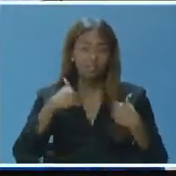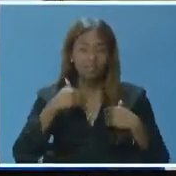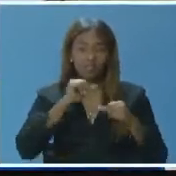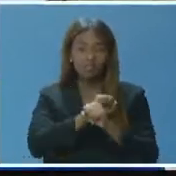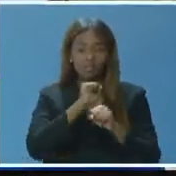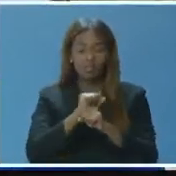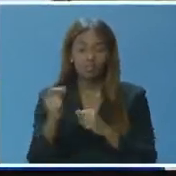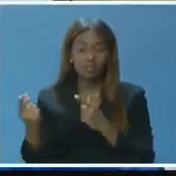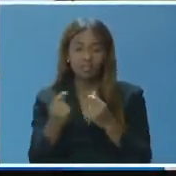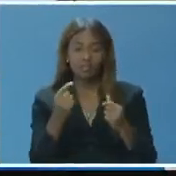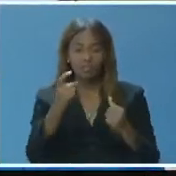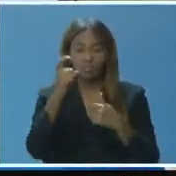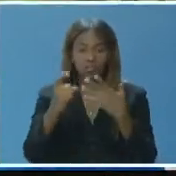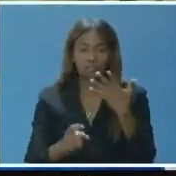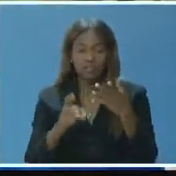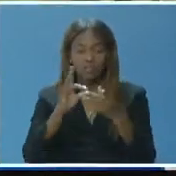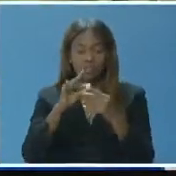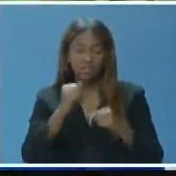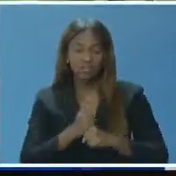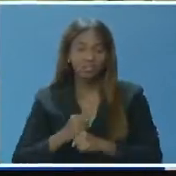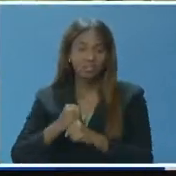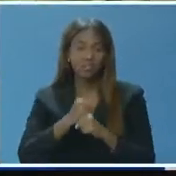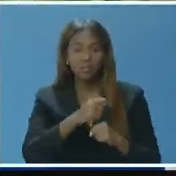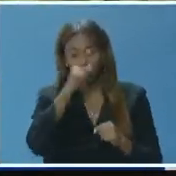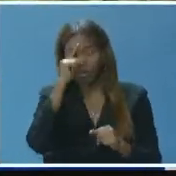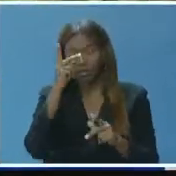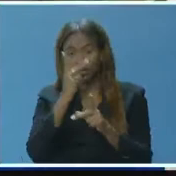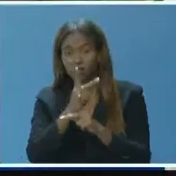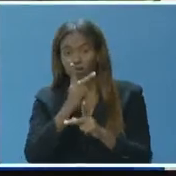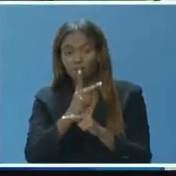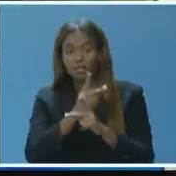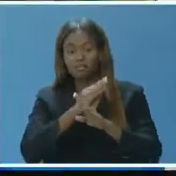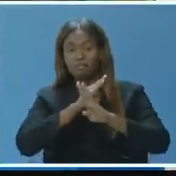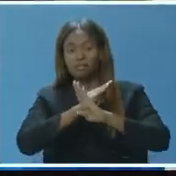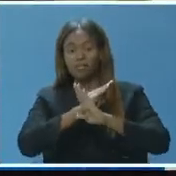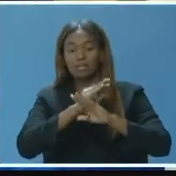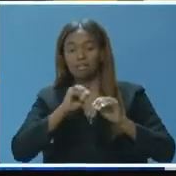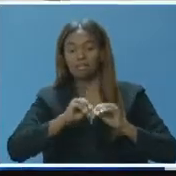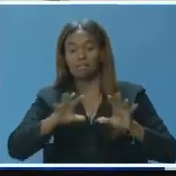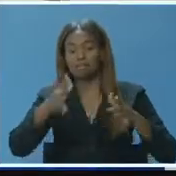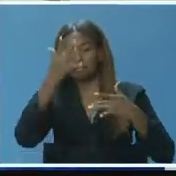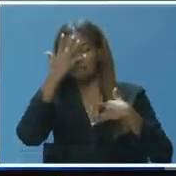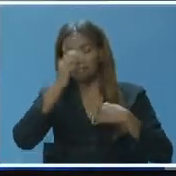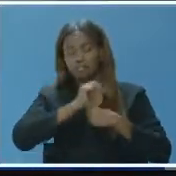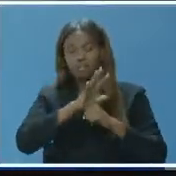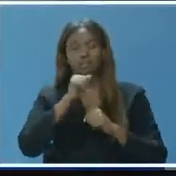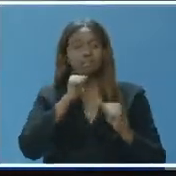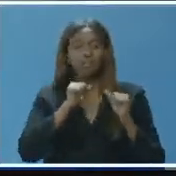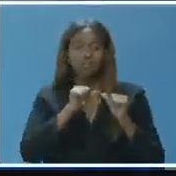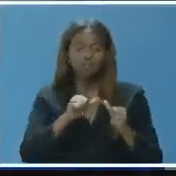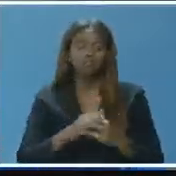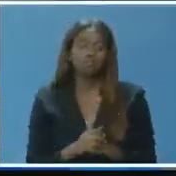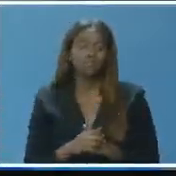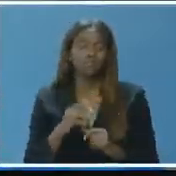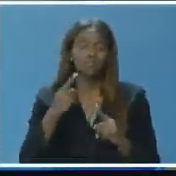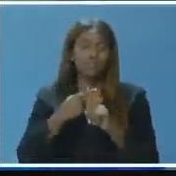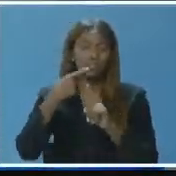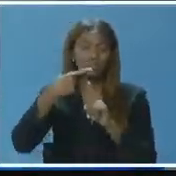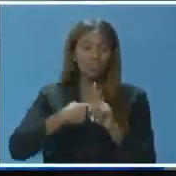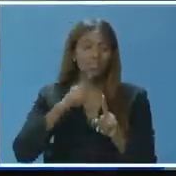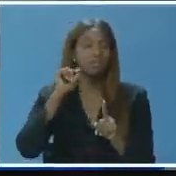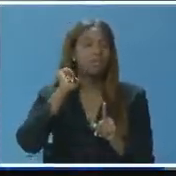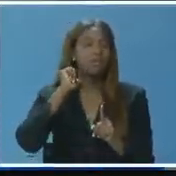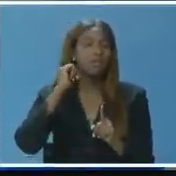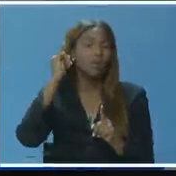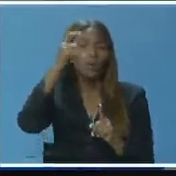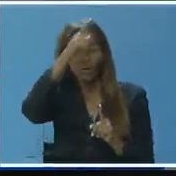los materiales de bioseguridad para prevenir y evitar la propagación del COVID-19. Desde el mes de julio y agosto se han